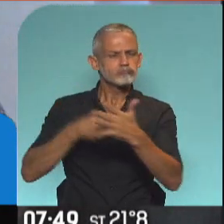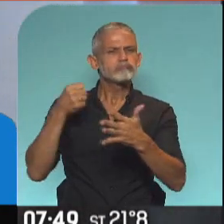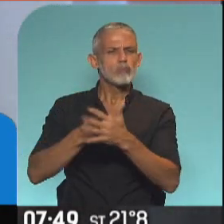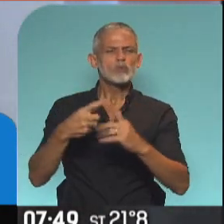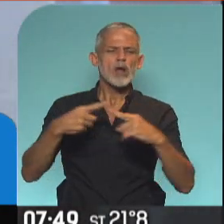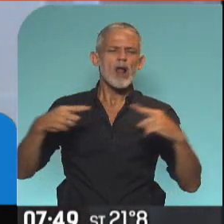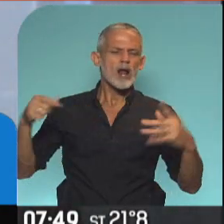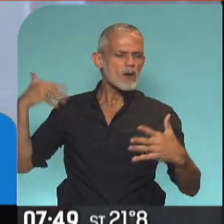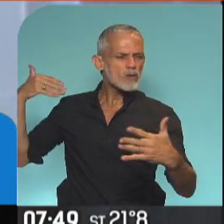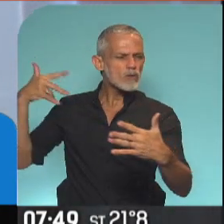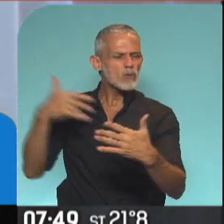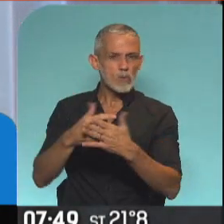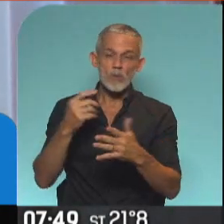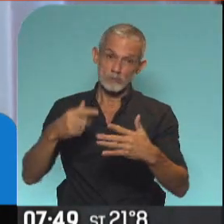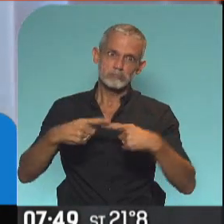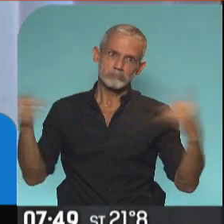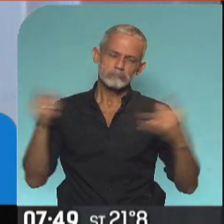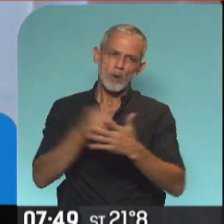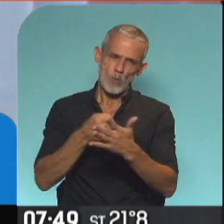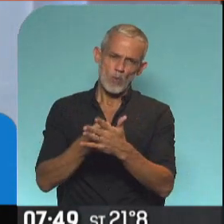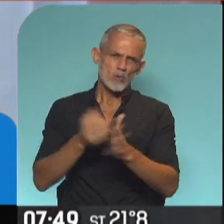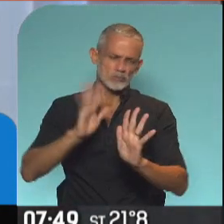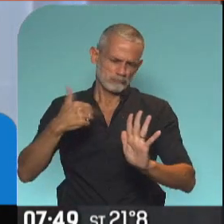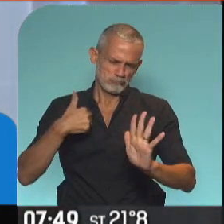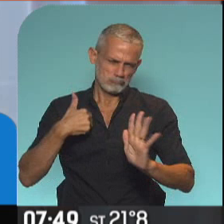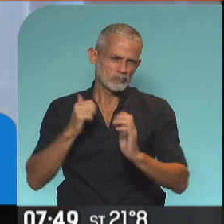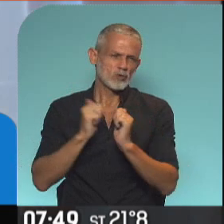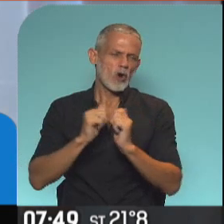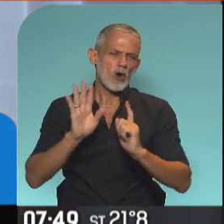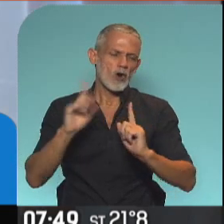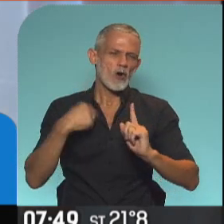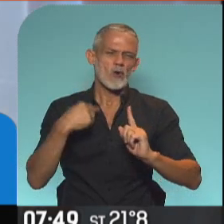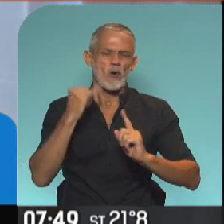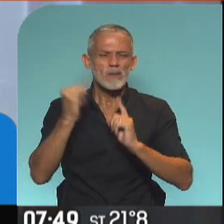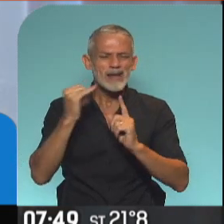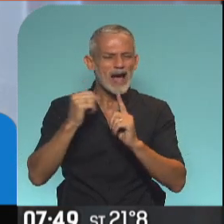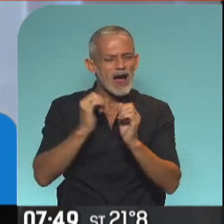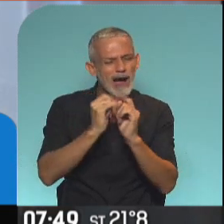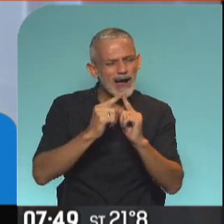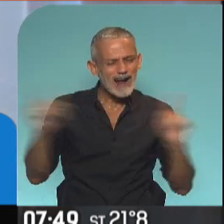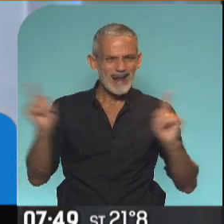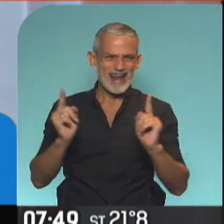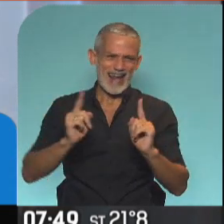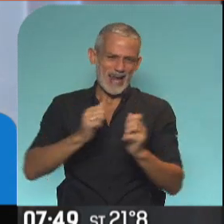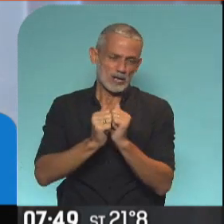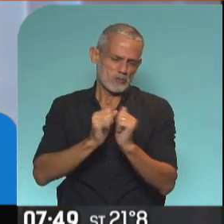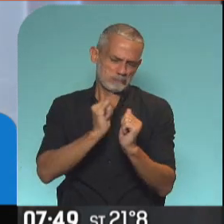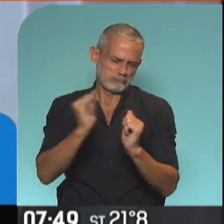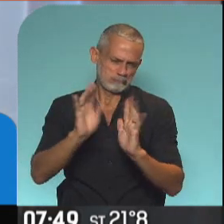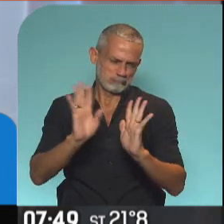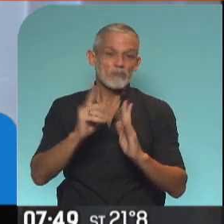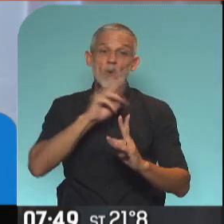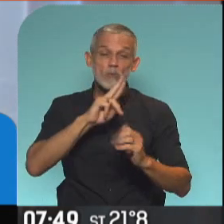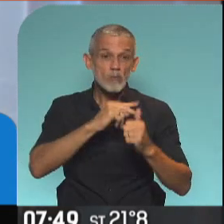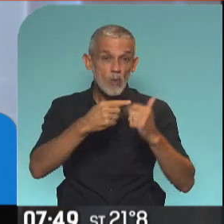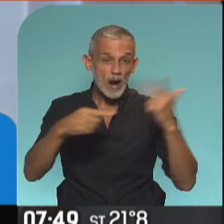luchas, enormes luchas, ¿no? Yo no me voy a poner hoy crepuscular de ninguna manera, pero debemos saber que muchísimas